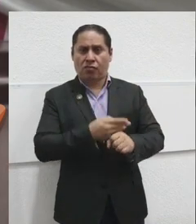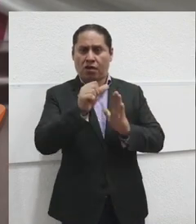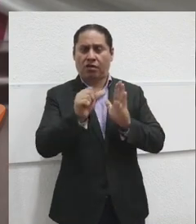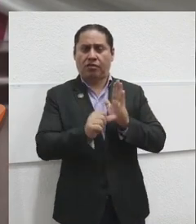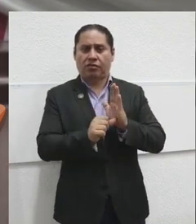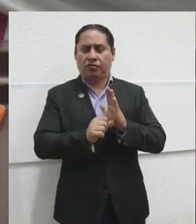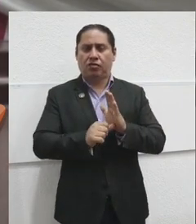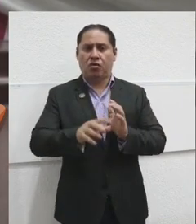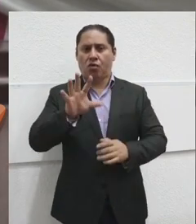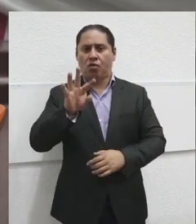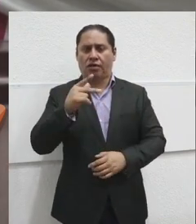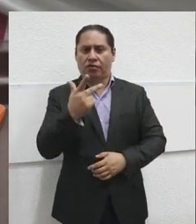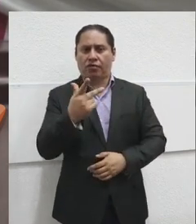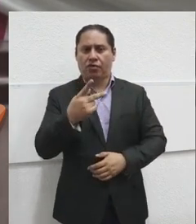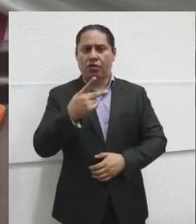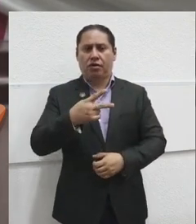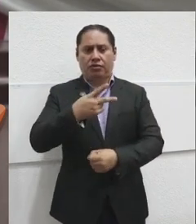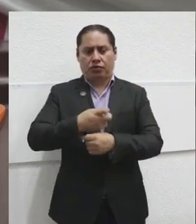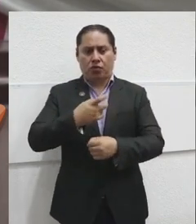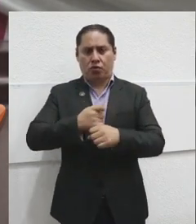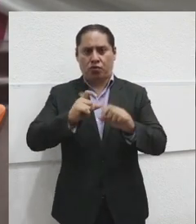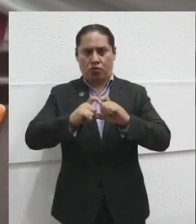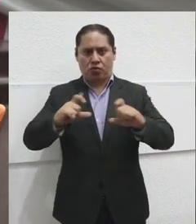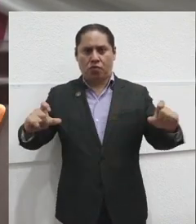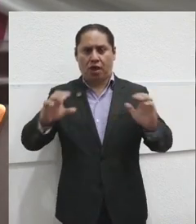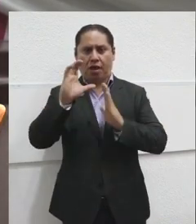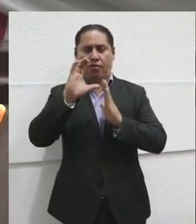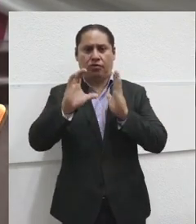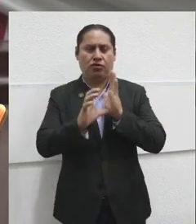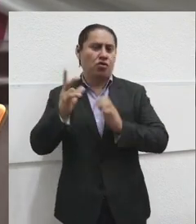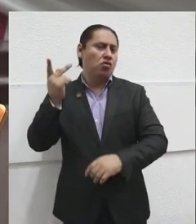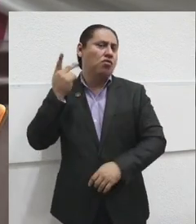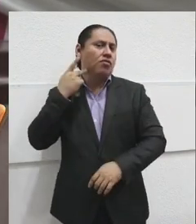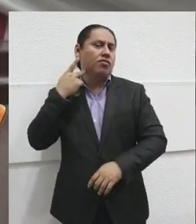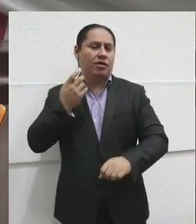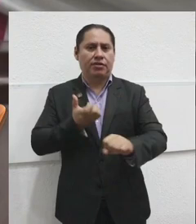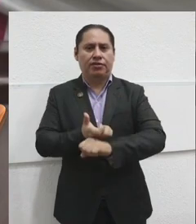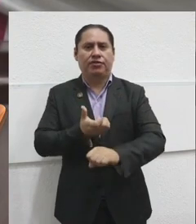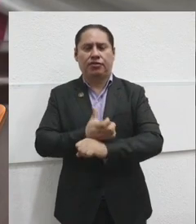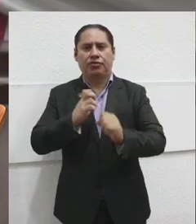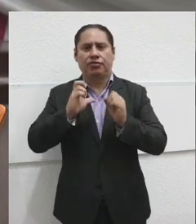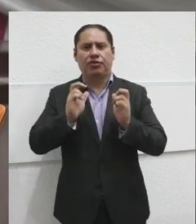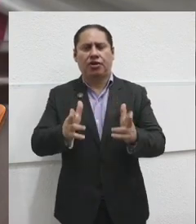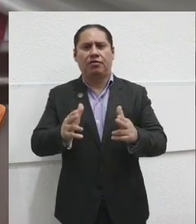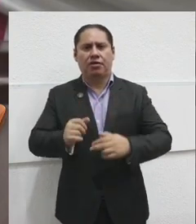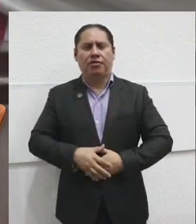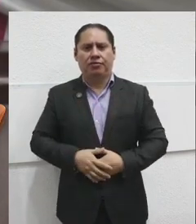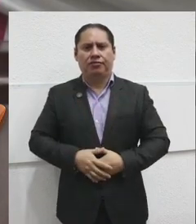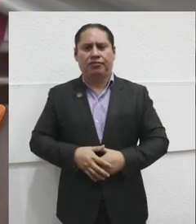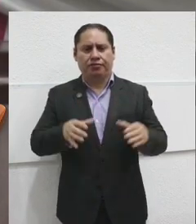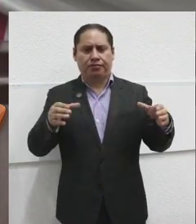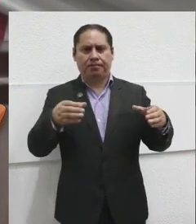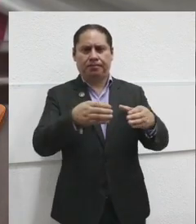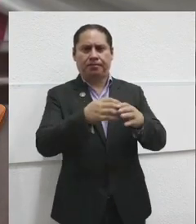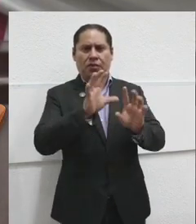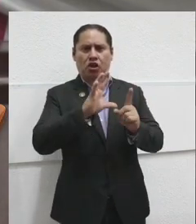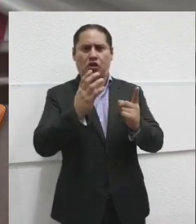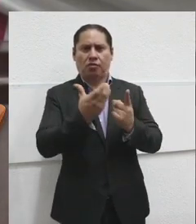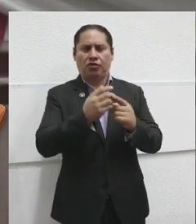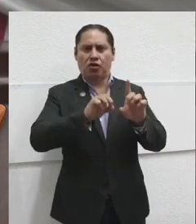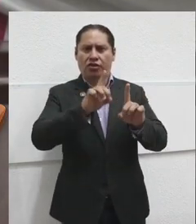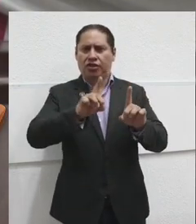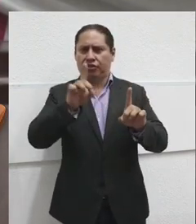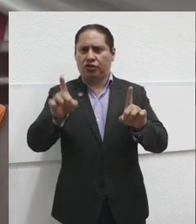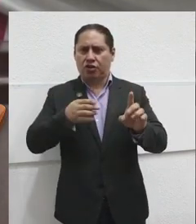de la facultad que nos confiere el artículo 48, fracción segunda de la Constitución Política del Estado de Chiapas,